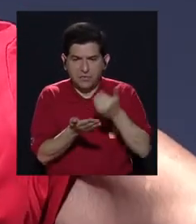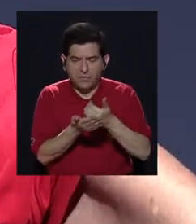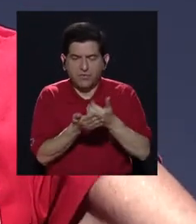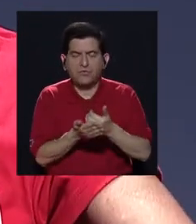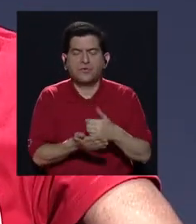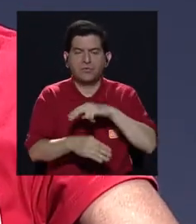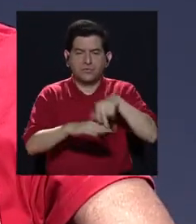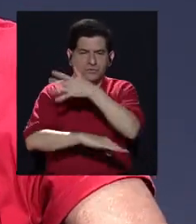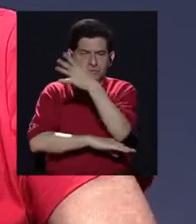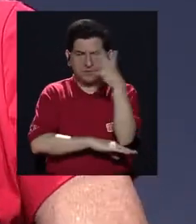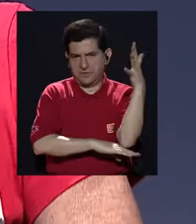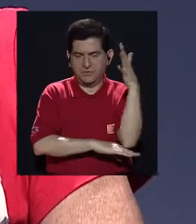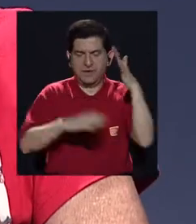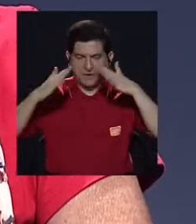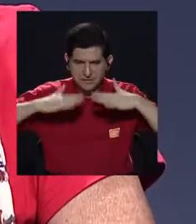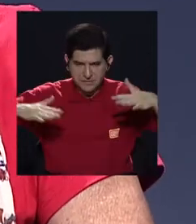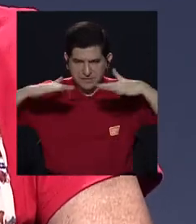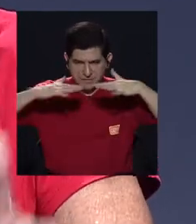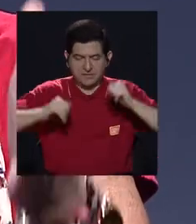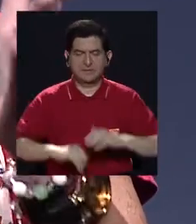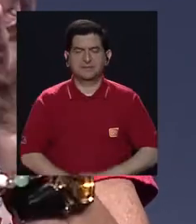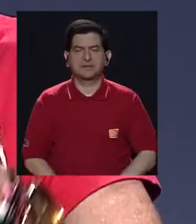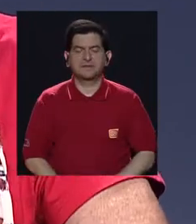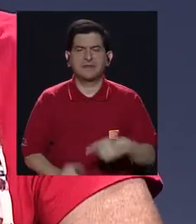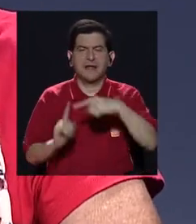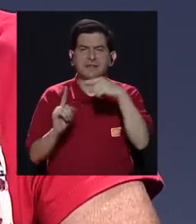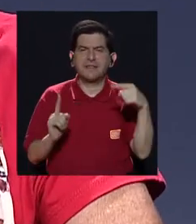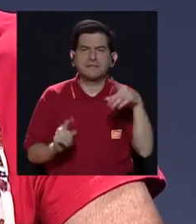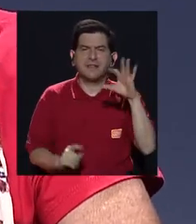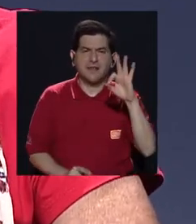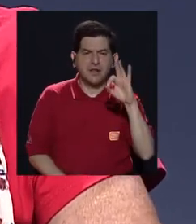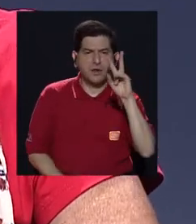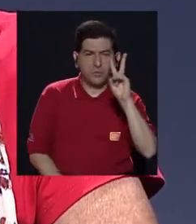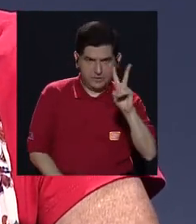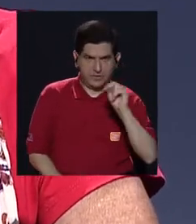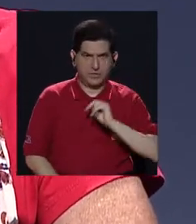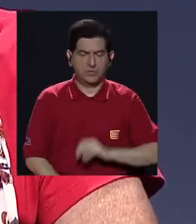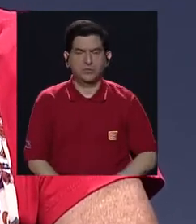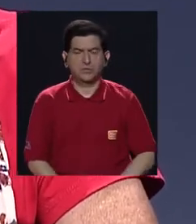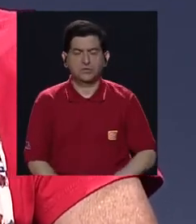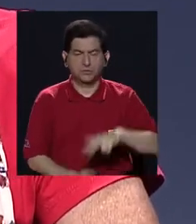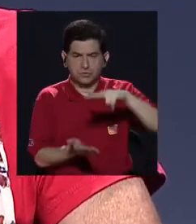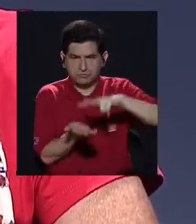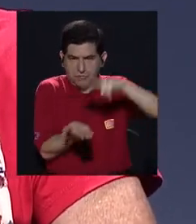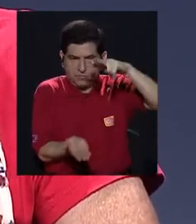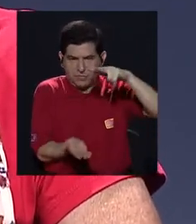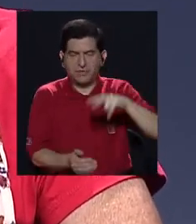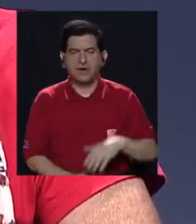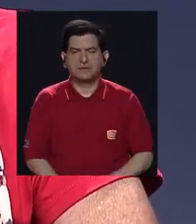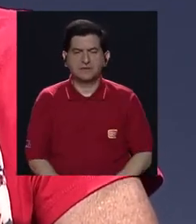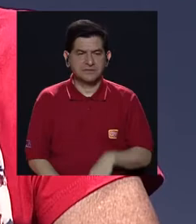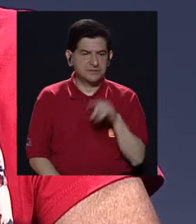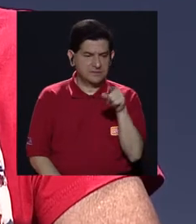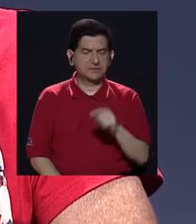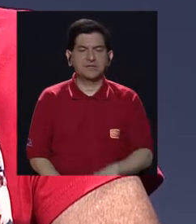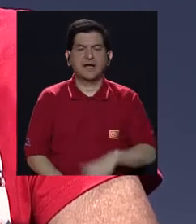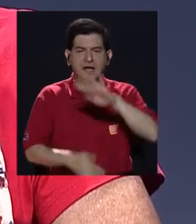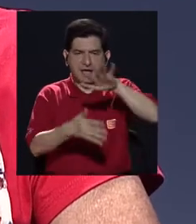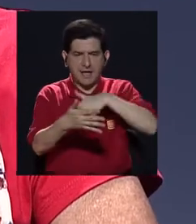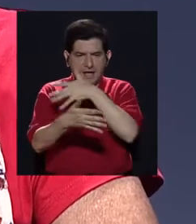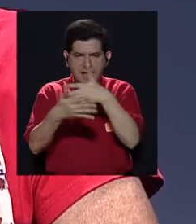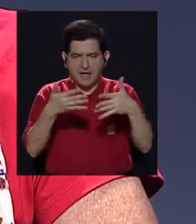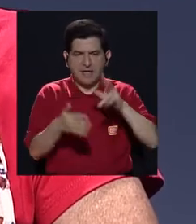recursos del medio ambiente entonces a partir del 92 que se aprueba la